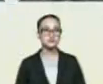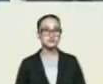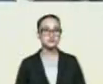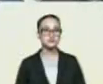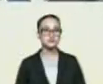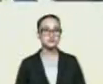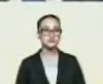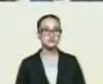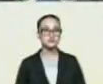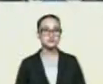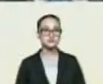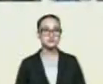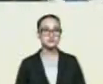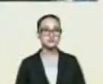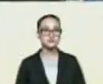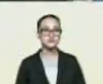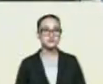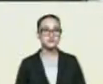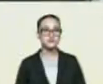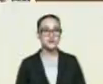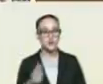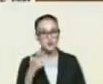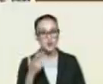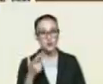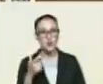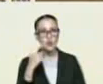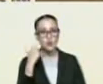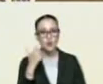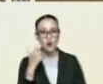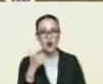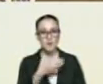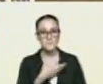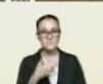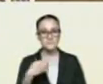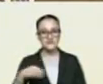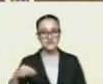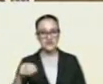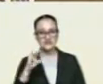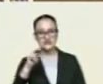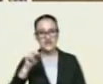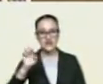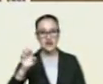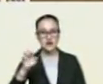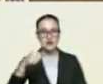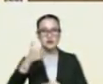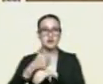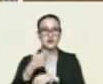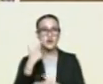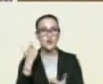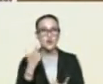Para que busque a la presidenta del Poder Electoral y a las rectoras del Consejo Nacional Electoral.